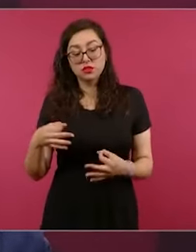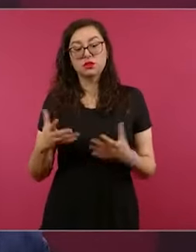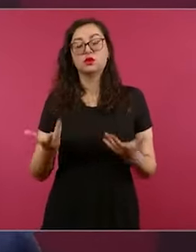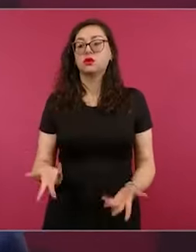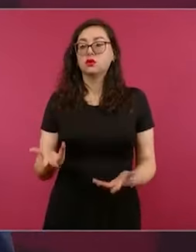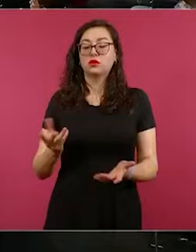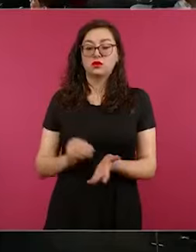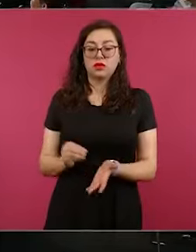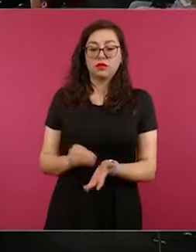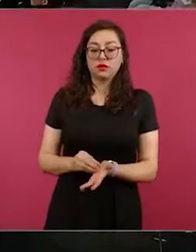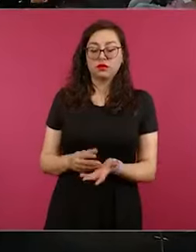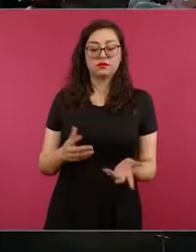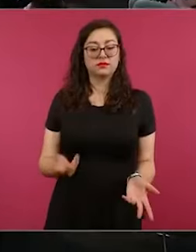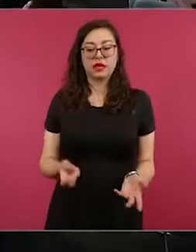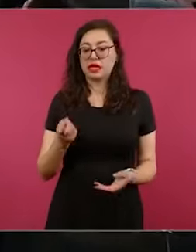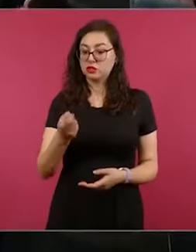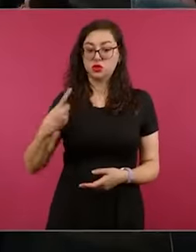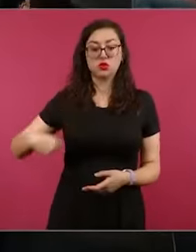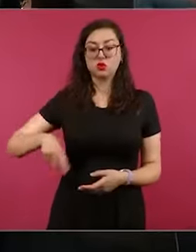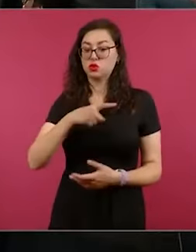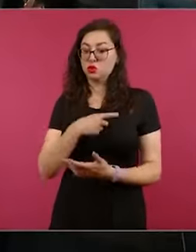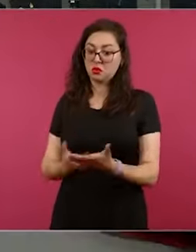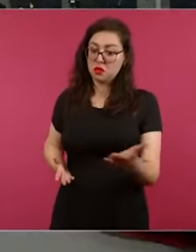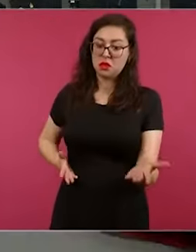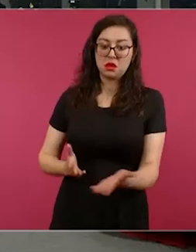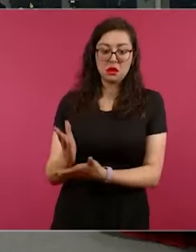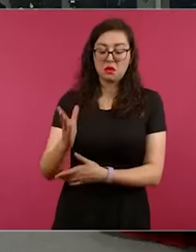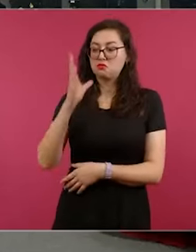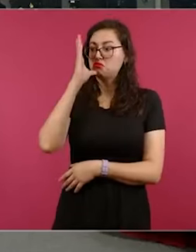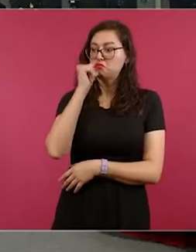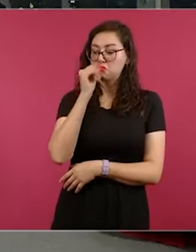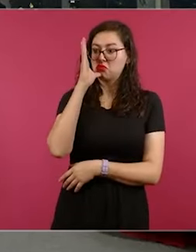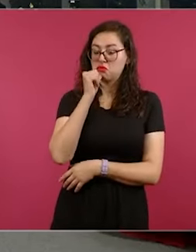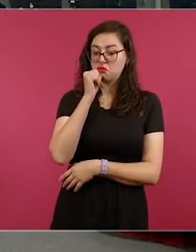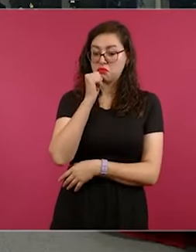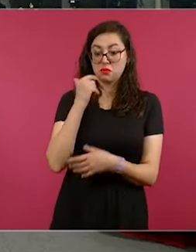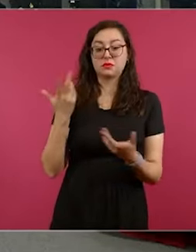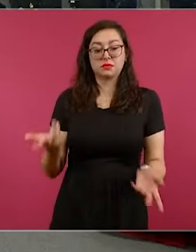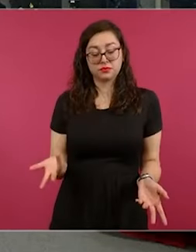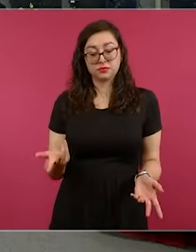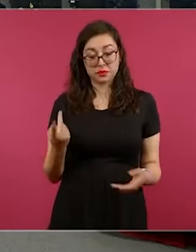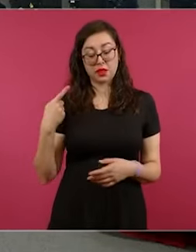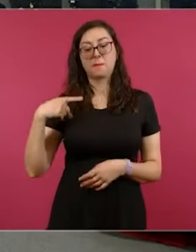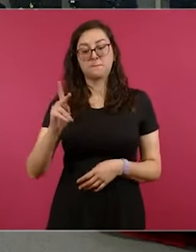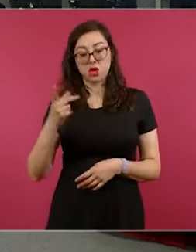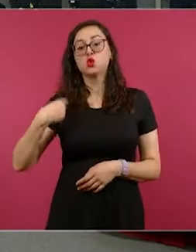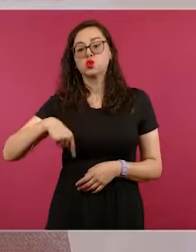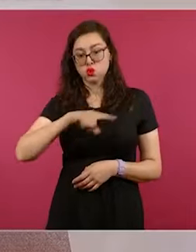aplicar. Eso es lo que a nosotros nos han informado, ¿no, Jesús? Pero sí hay la voluntad de parte